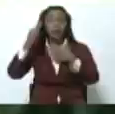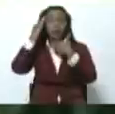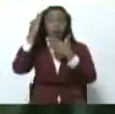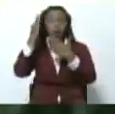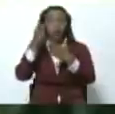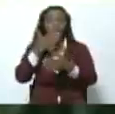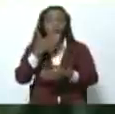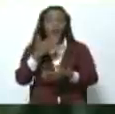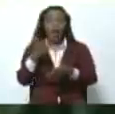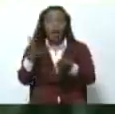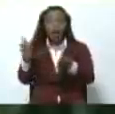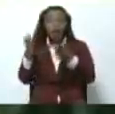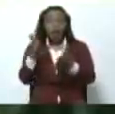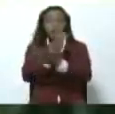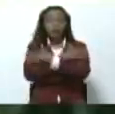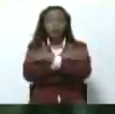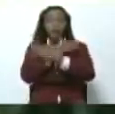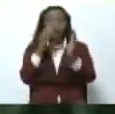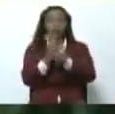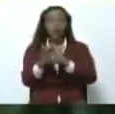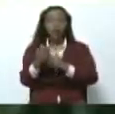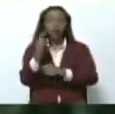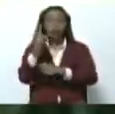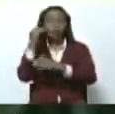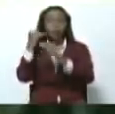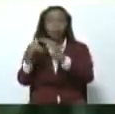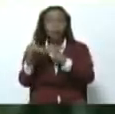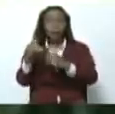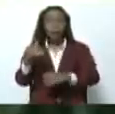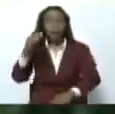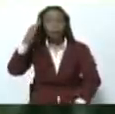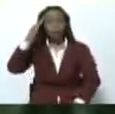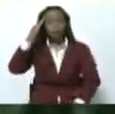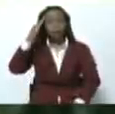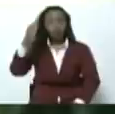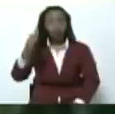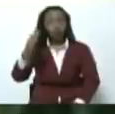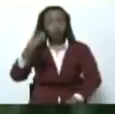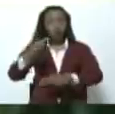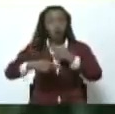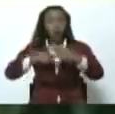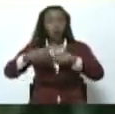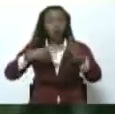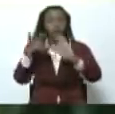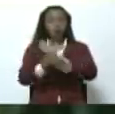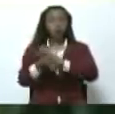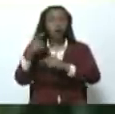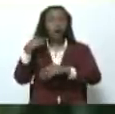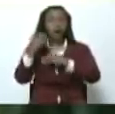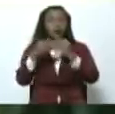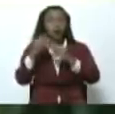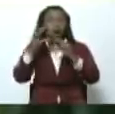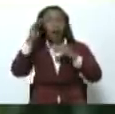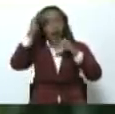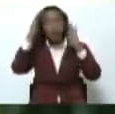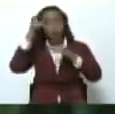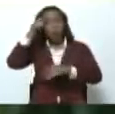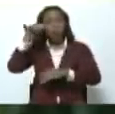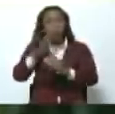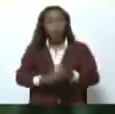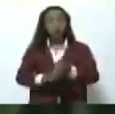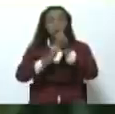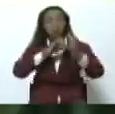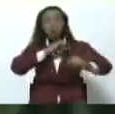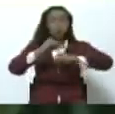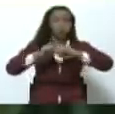victoria. En primer lugar, su mensaje para la militancia revolucionaria, tomando en cuenta que el pueblo ha liderado la movilización